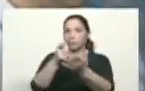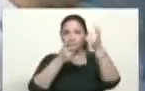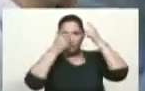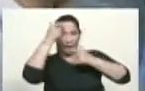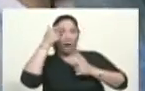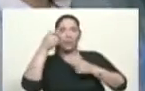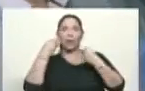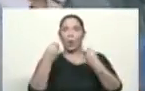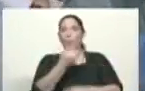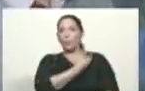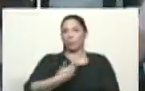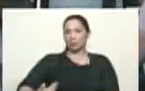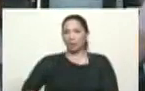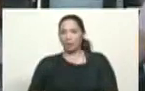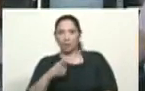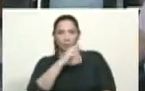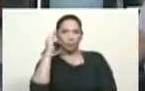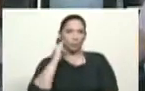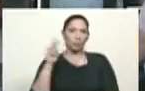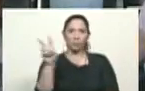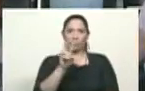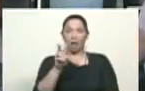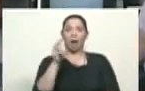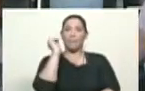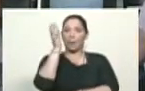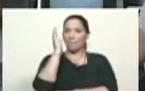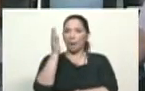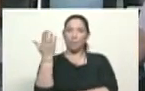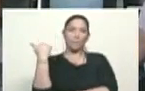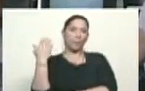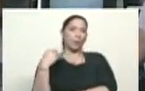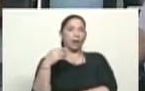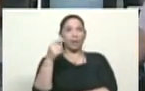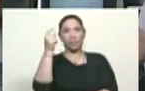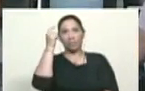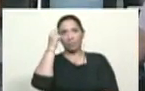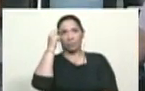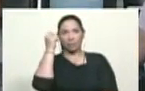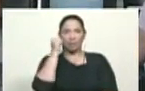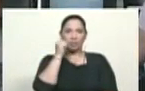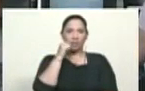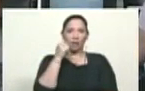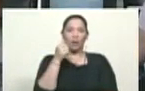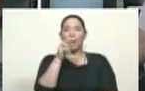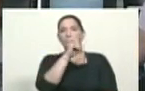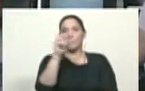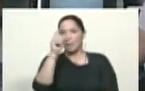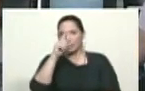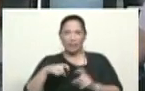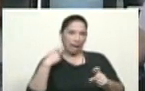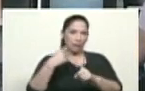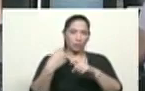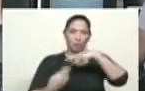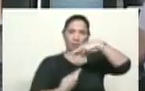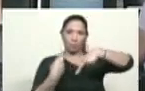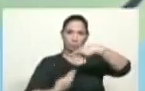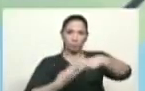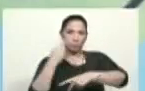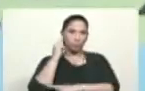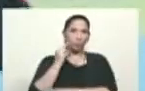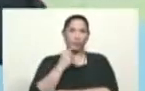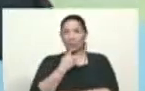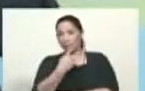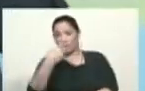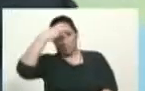República Bolivariana de Venezuela, un evento que conmemoró el pasado día sábado las primeras 2 décadas, 20 años. Decía el canciller en su